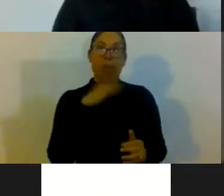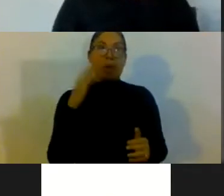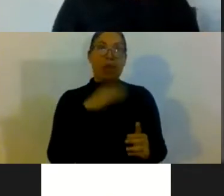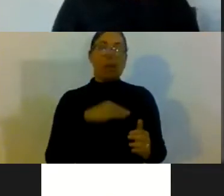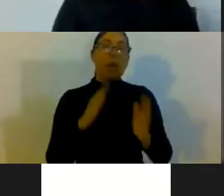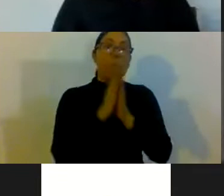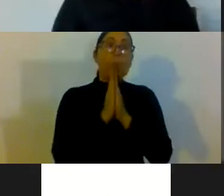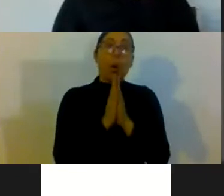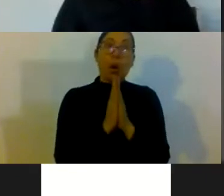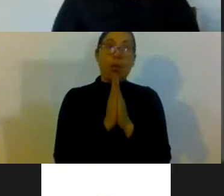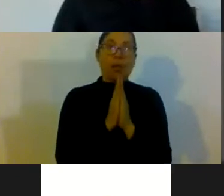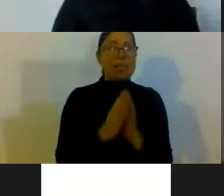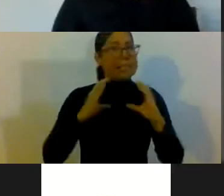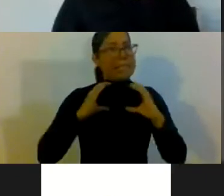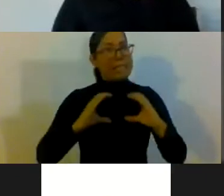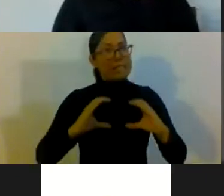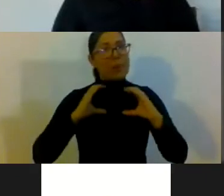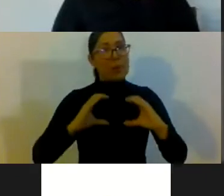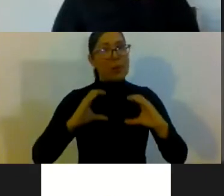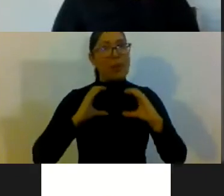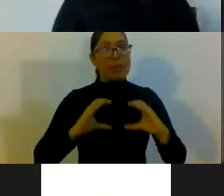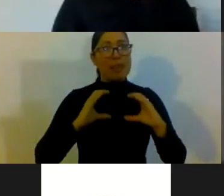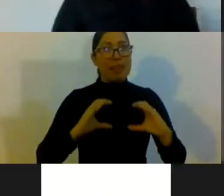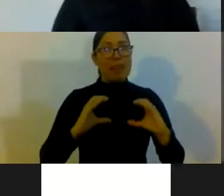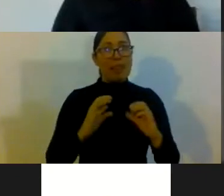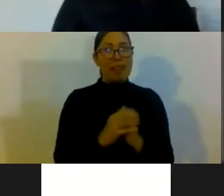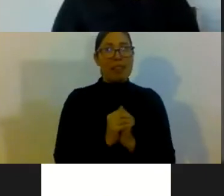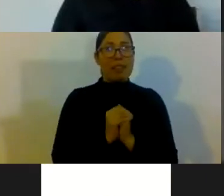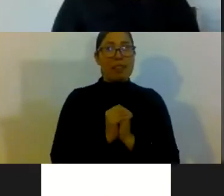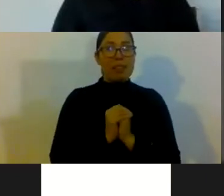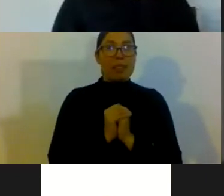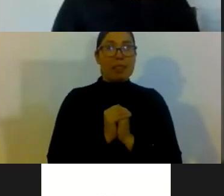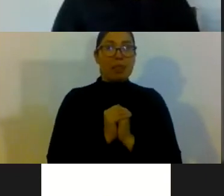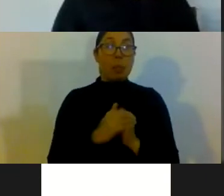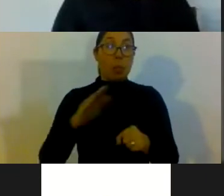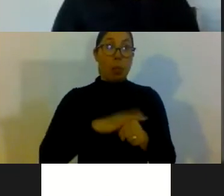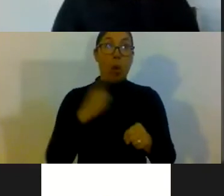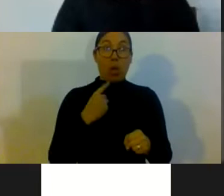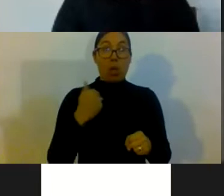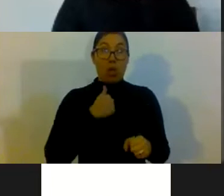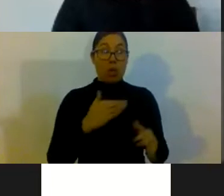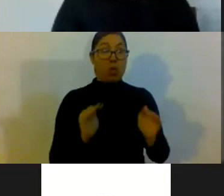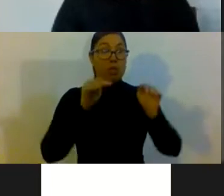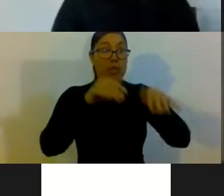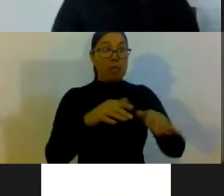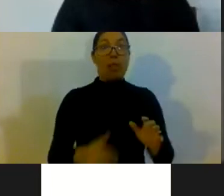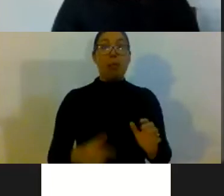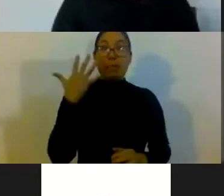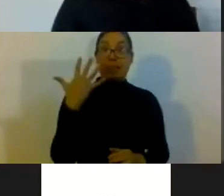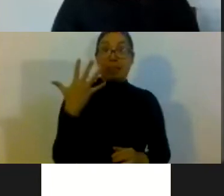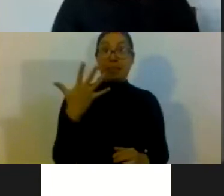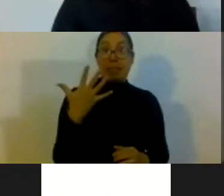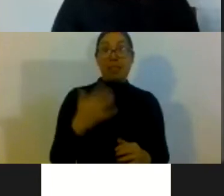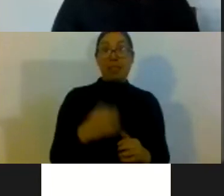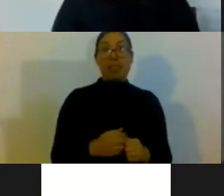situación, pero incluso me generó hasta estrés porque me inscribí 5 veces y jamás recibí absolutamente nada.